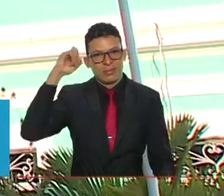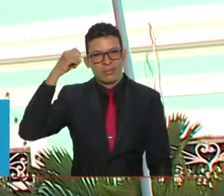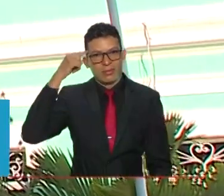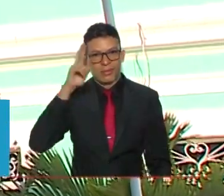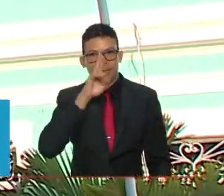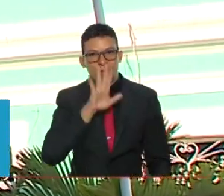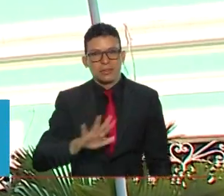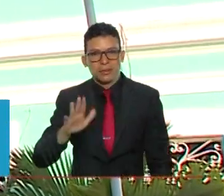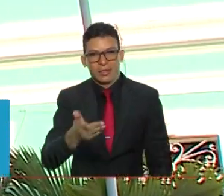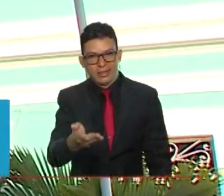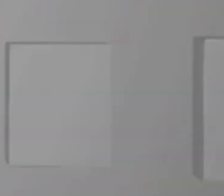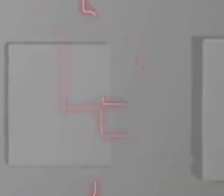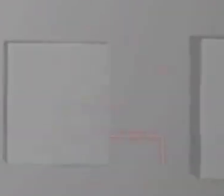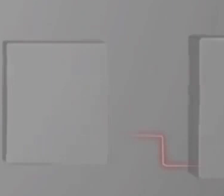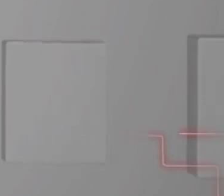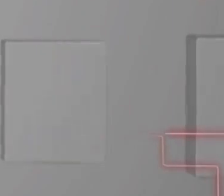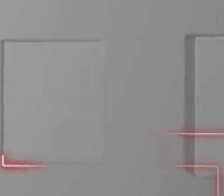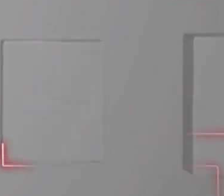Nacional.